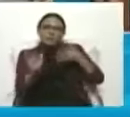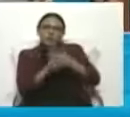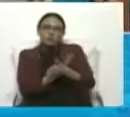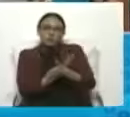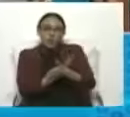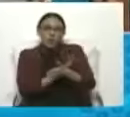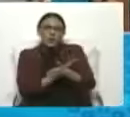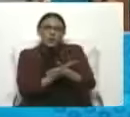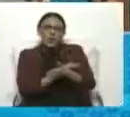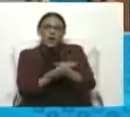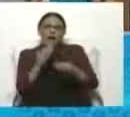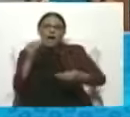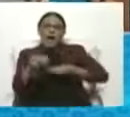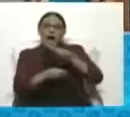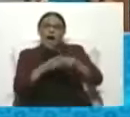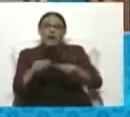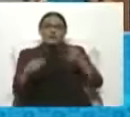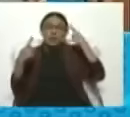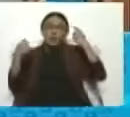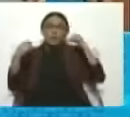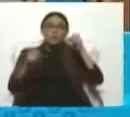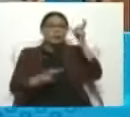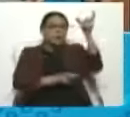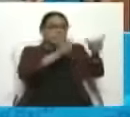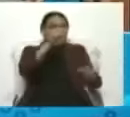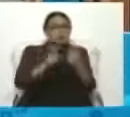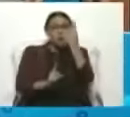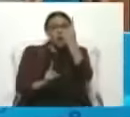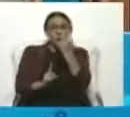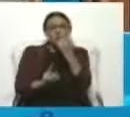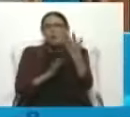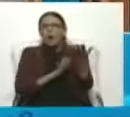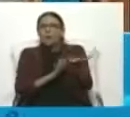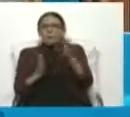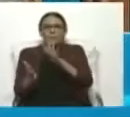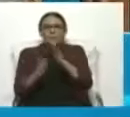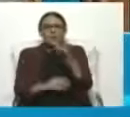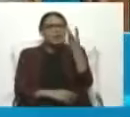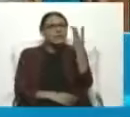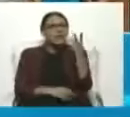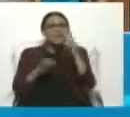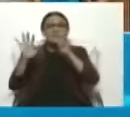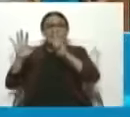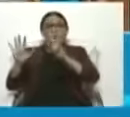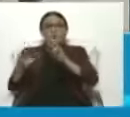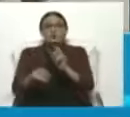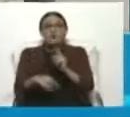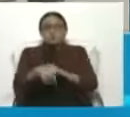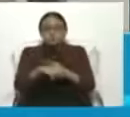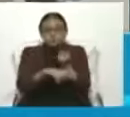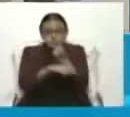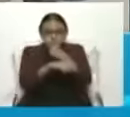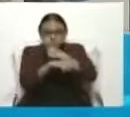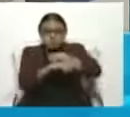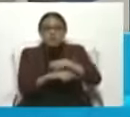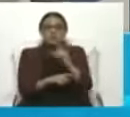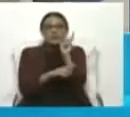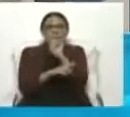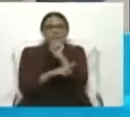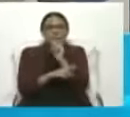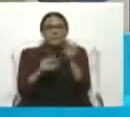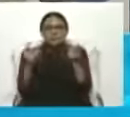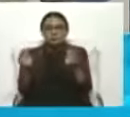del simulacro por cada elector en un promedio de 38 segundos, algo